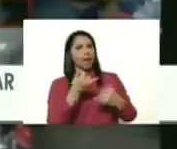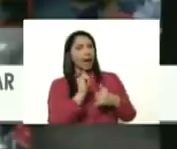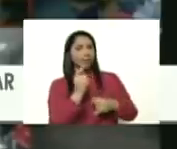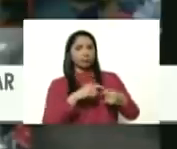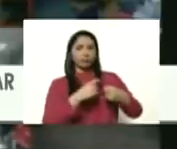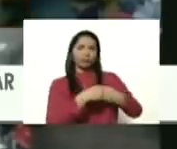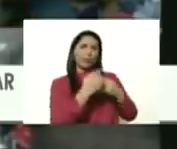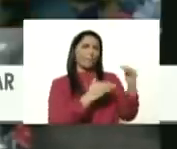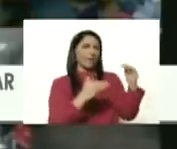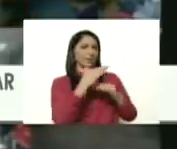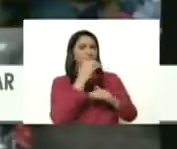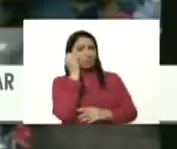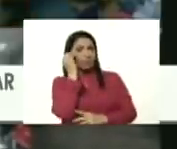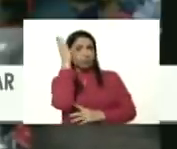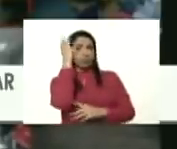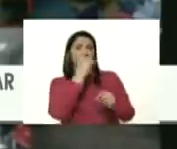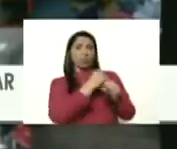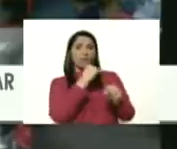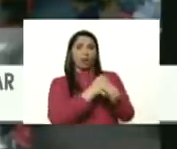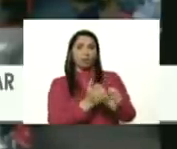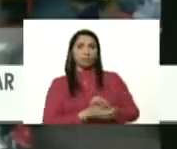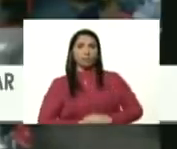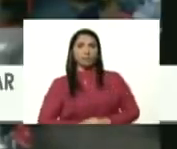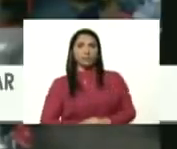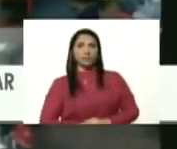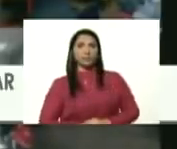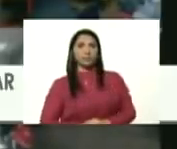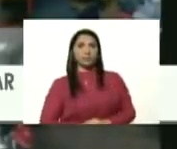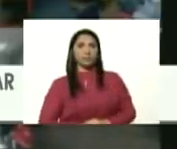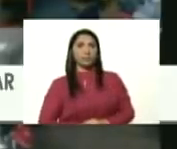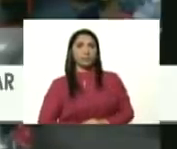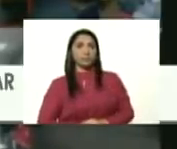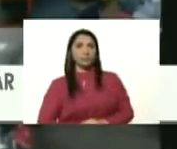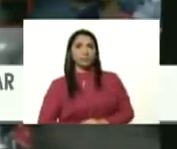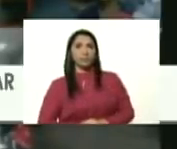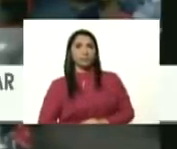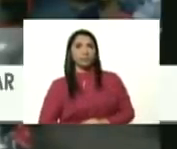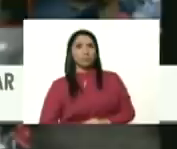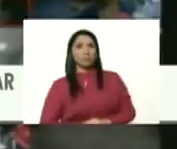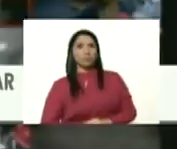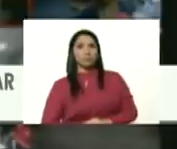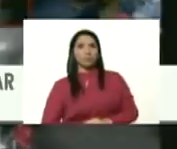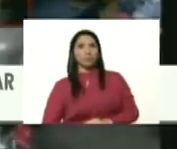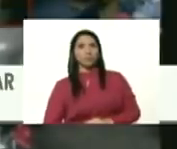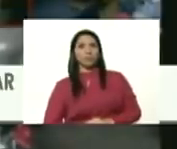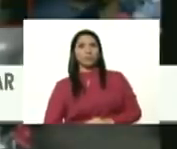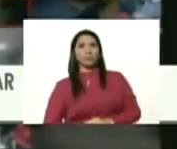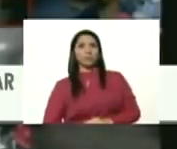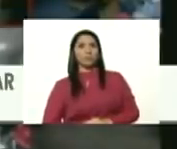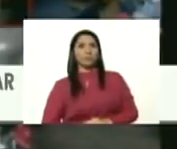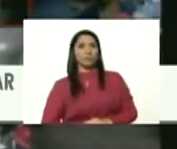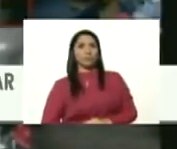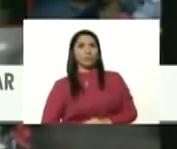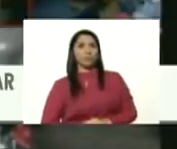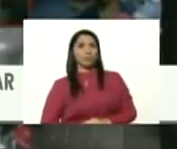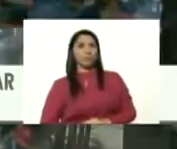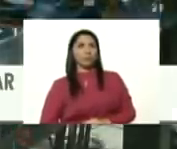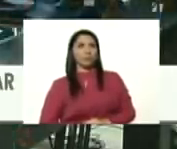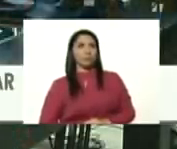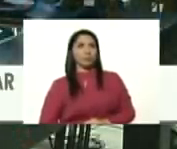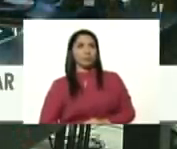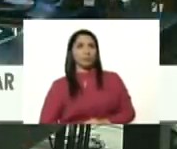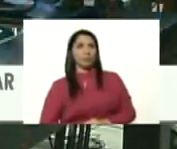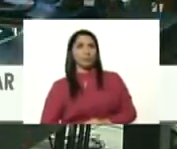máxima capacidad, el Sidor, planta de Pella, allá está por arrancar de una parada